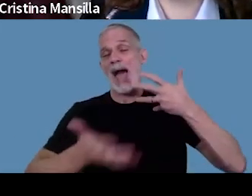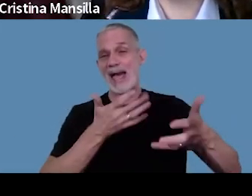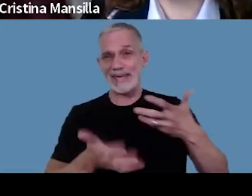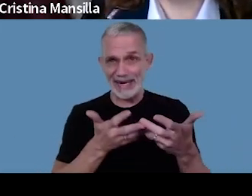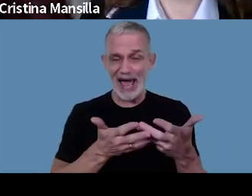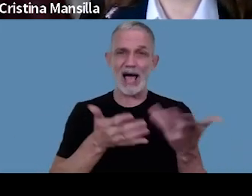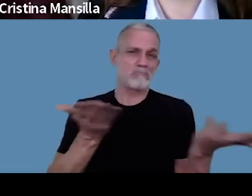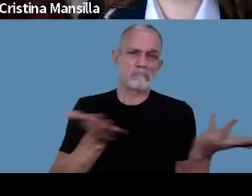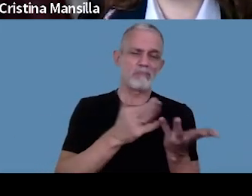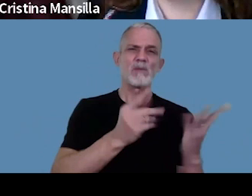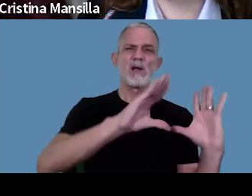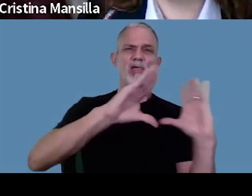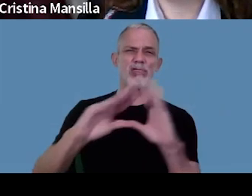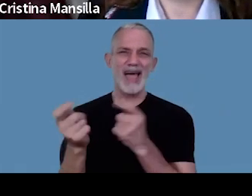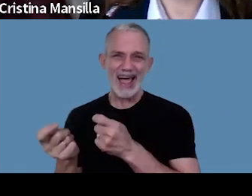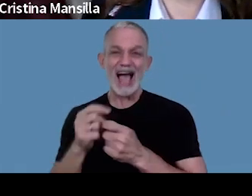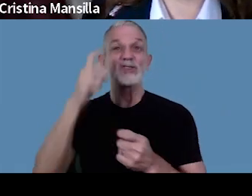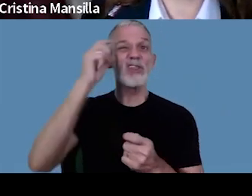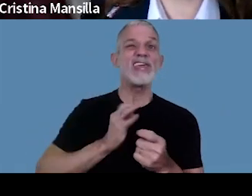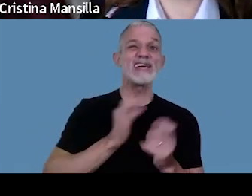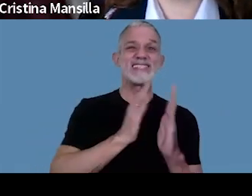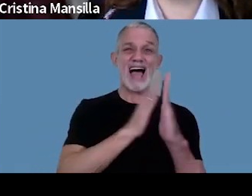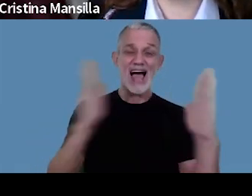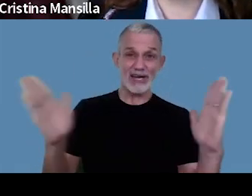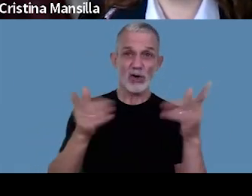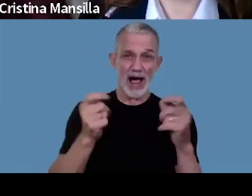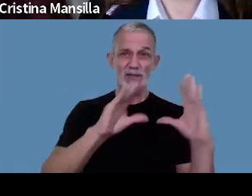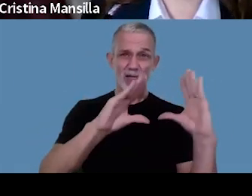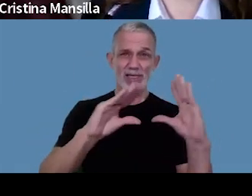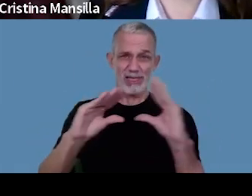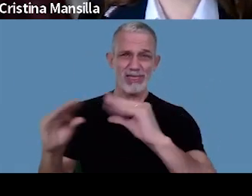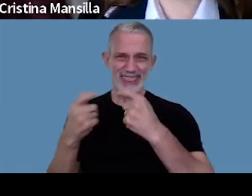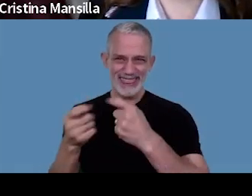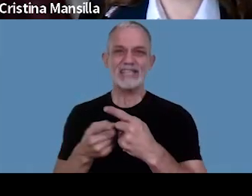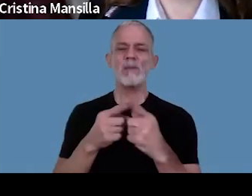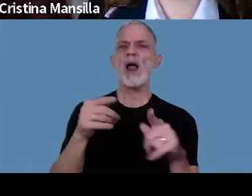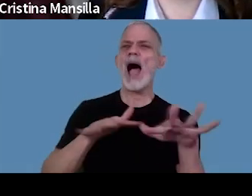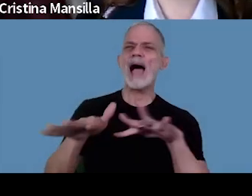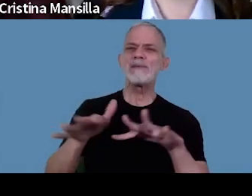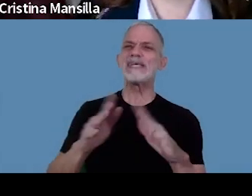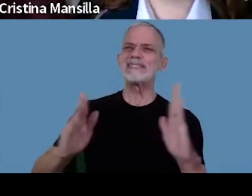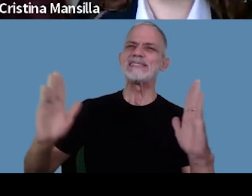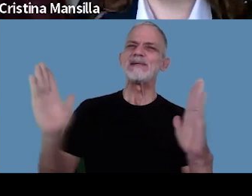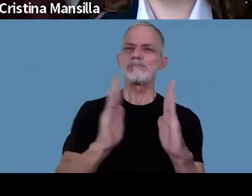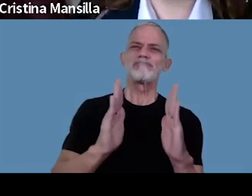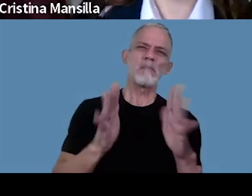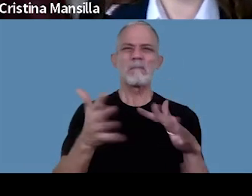se amortizaría en 10 años y para el tipo de actividad se va a amortizar en 3 o en 5 años. Hay